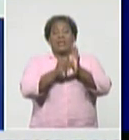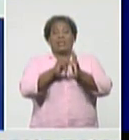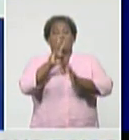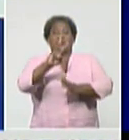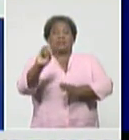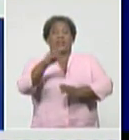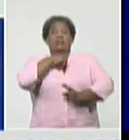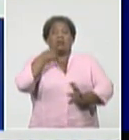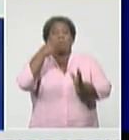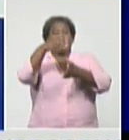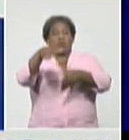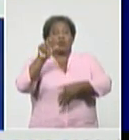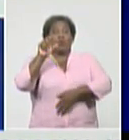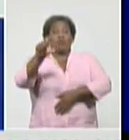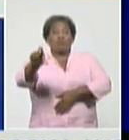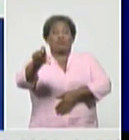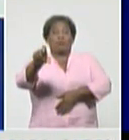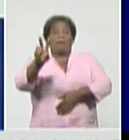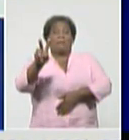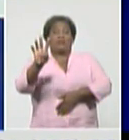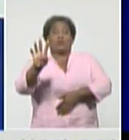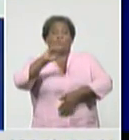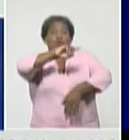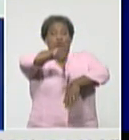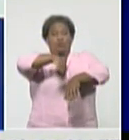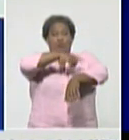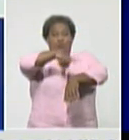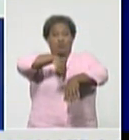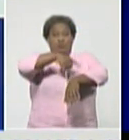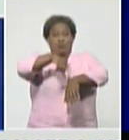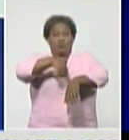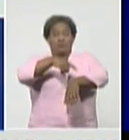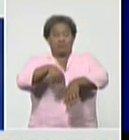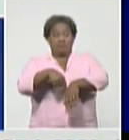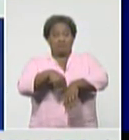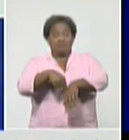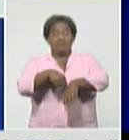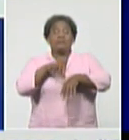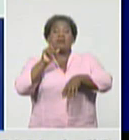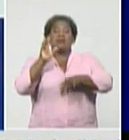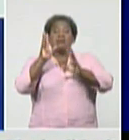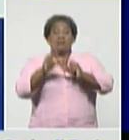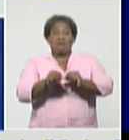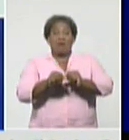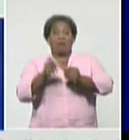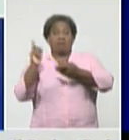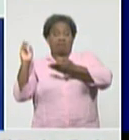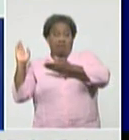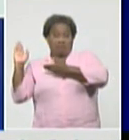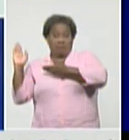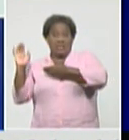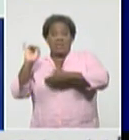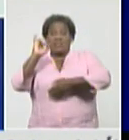en las últimas 24 horas. Exactamente las cifras que además aparecen ahí son